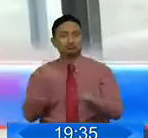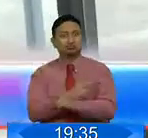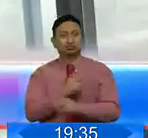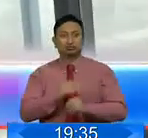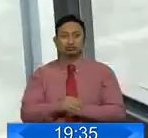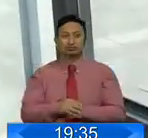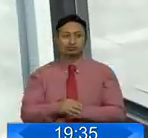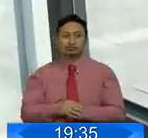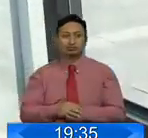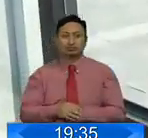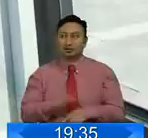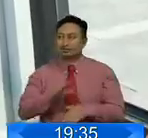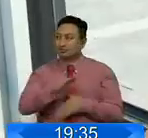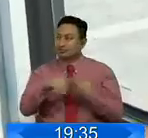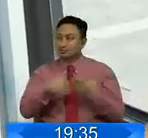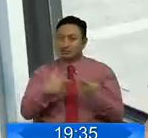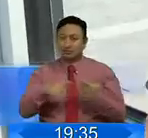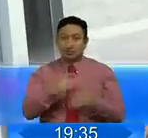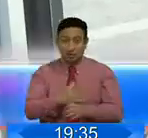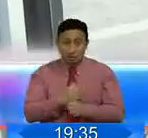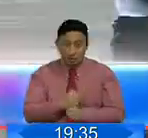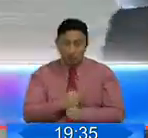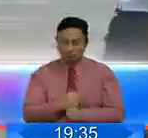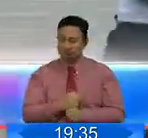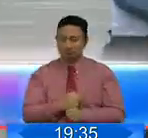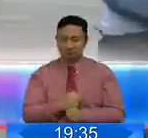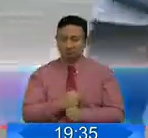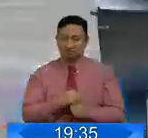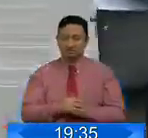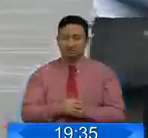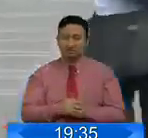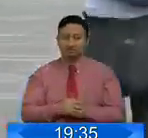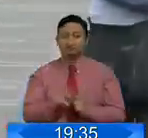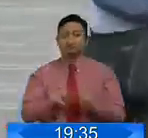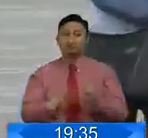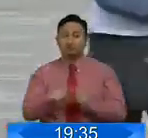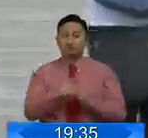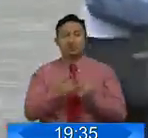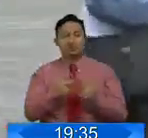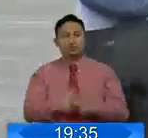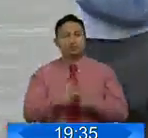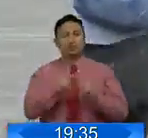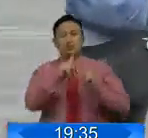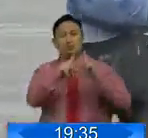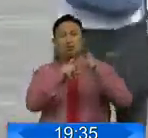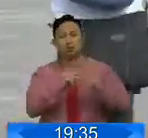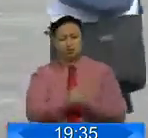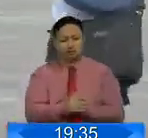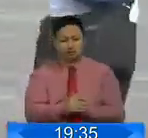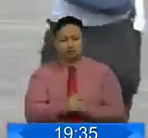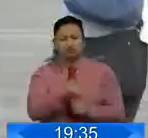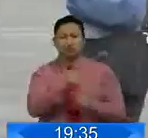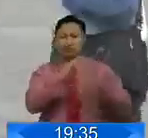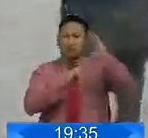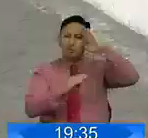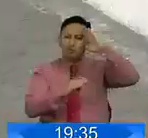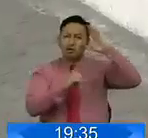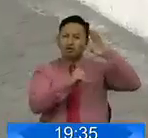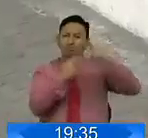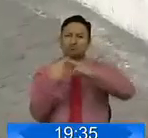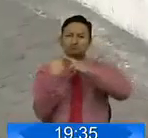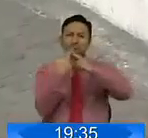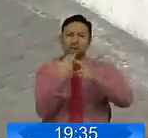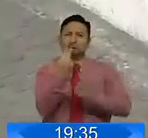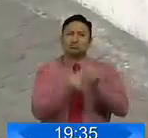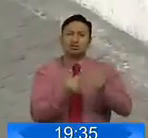todos lados se ve y no se está uno seguro. Con este temor vienen los cuestionamientos, sobre todo al rol de la Policía Nacional. La